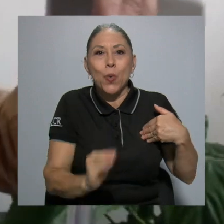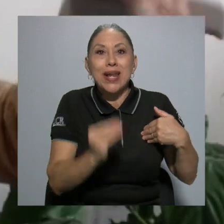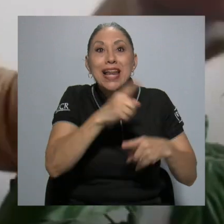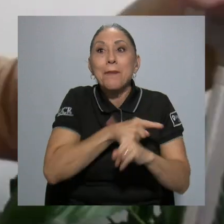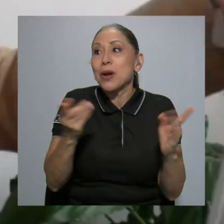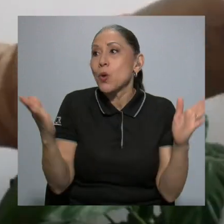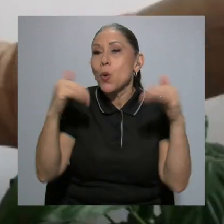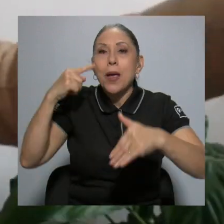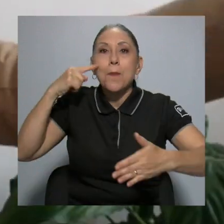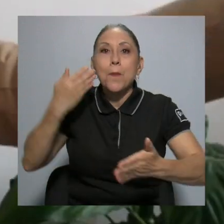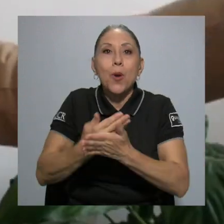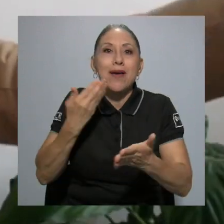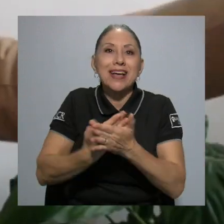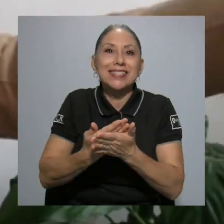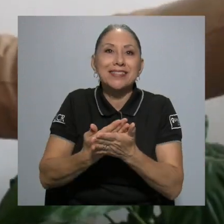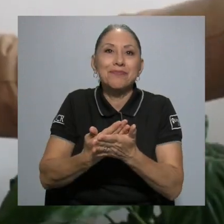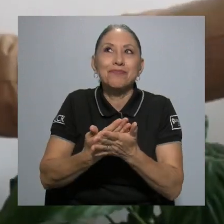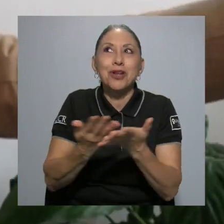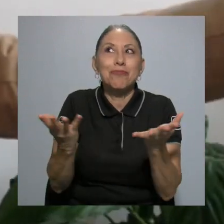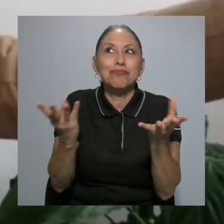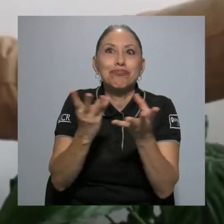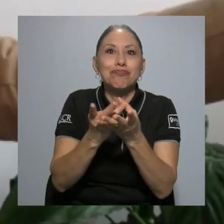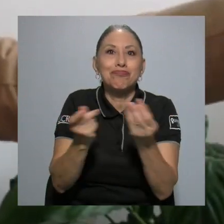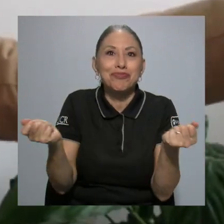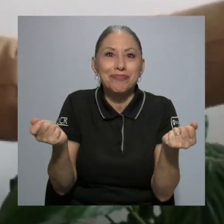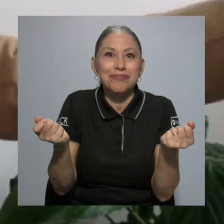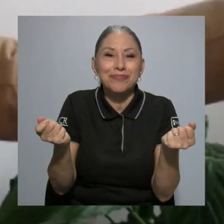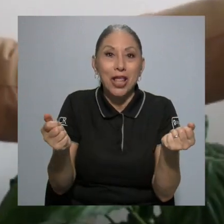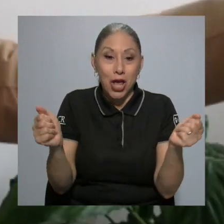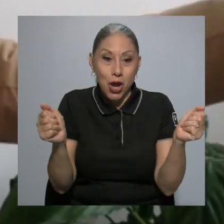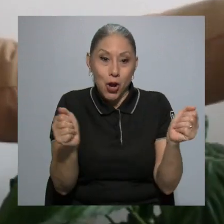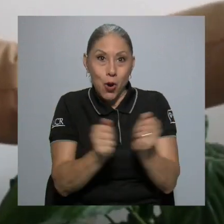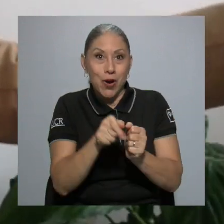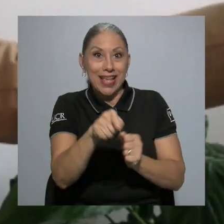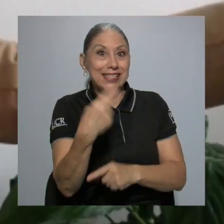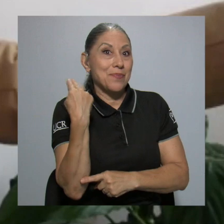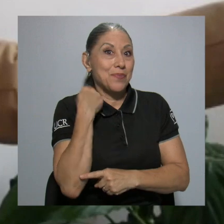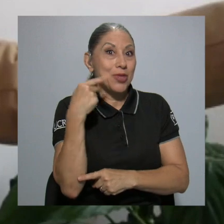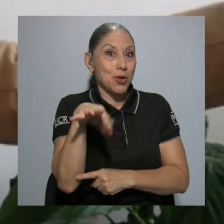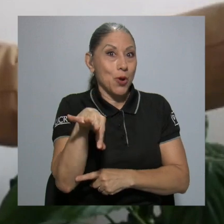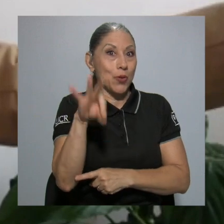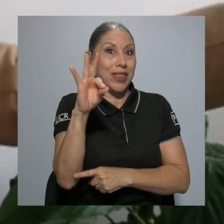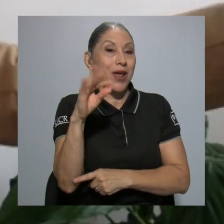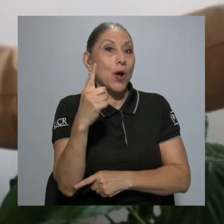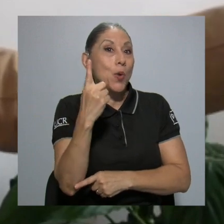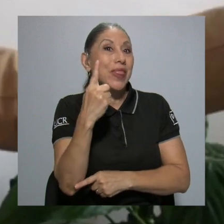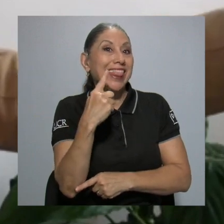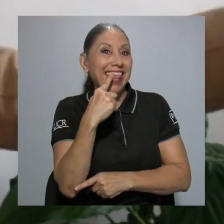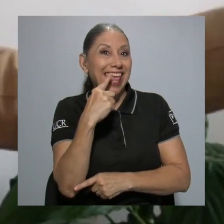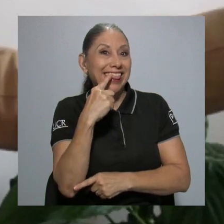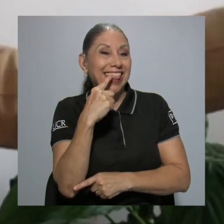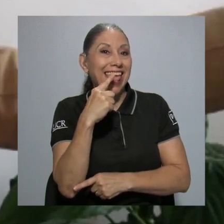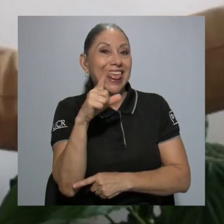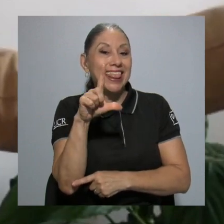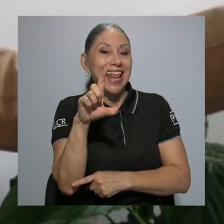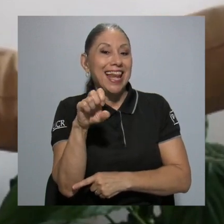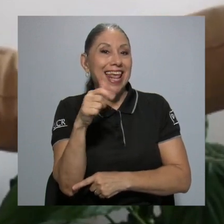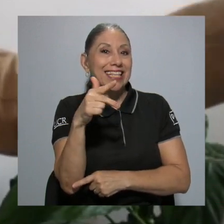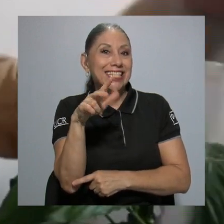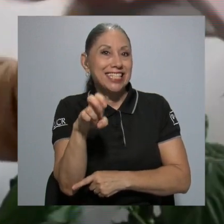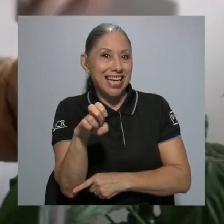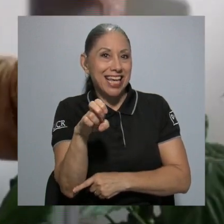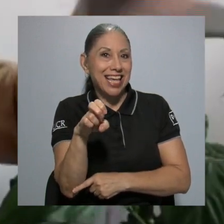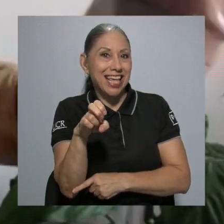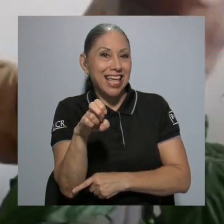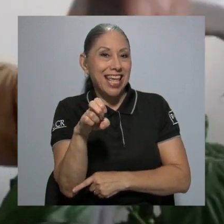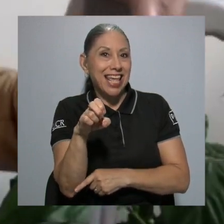llevó el viento. Junto al cadáver este que estamos hablando, encontré un diente de leche, que se